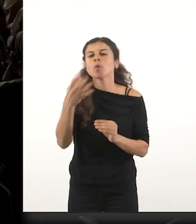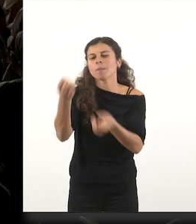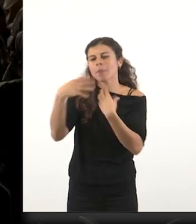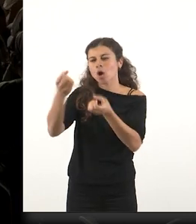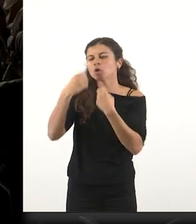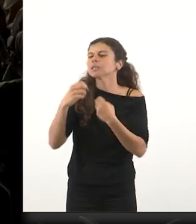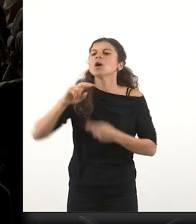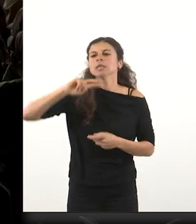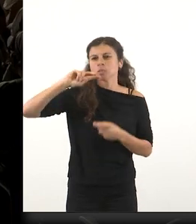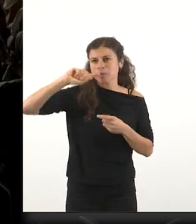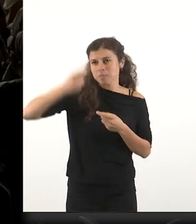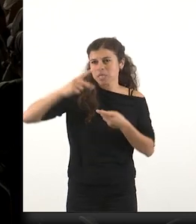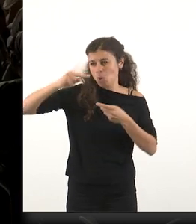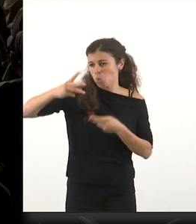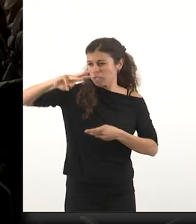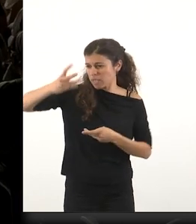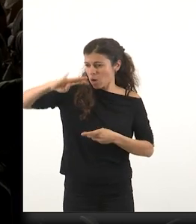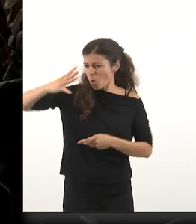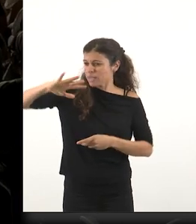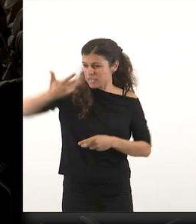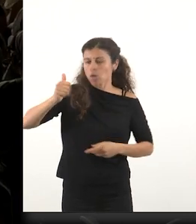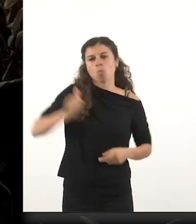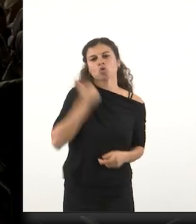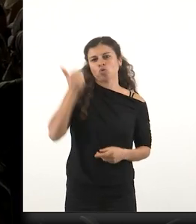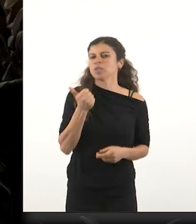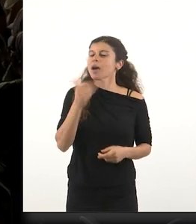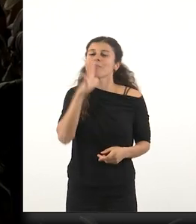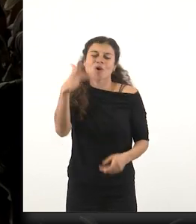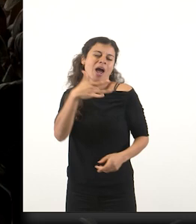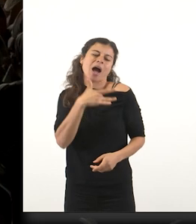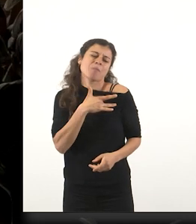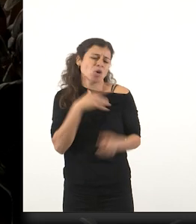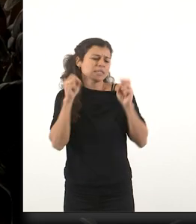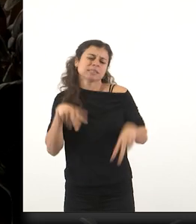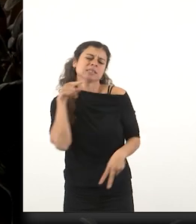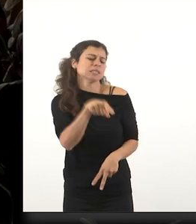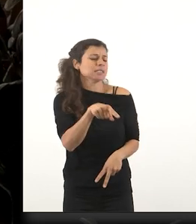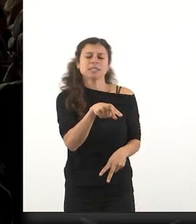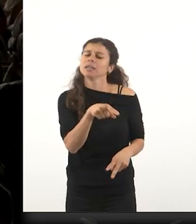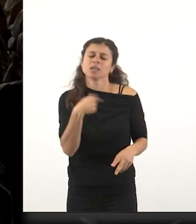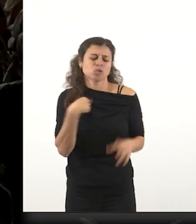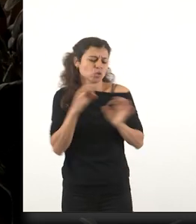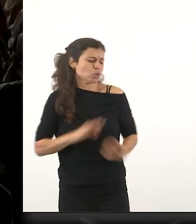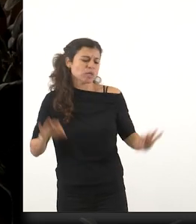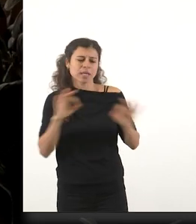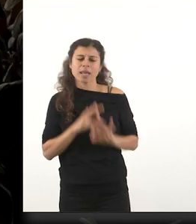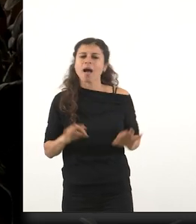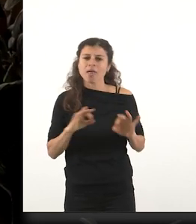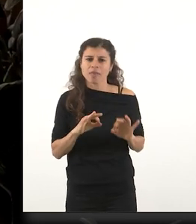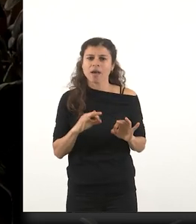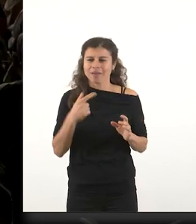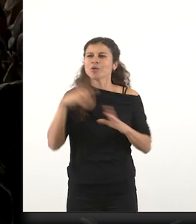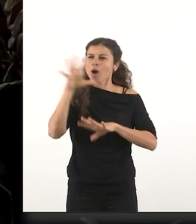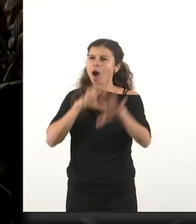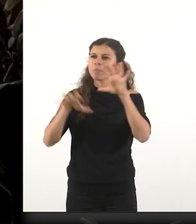primeras, segundas, terceras, cuartas, quintas, sextas oportunidades, que sin ti no soy nada, que sin ti no soy nada ni nadie.